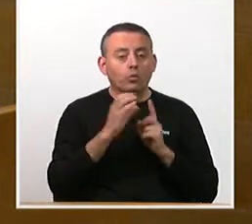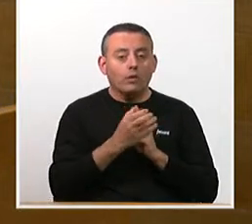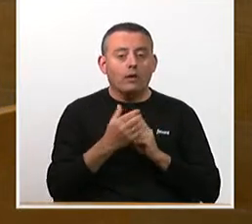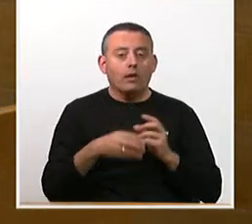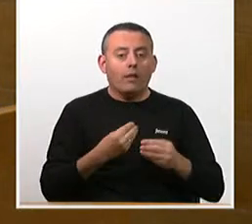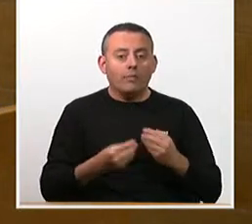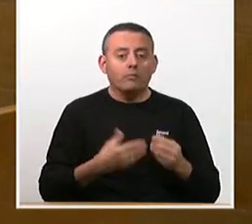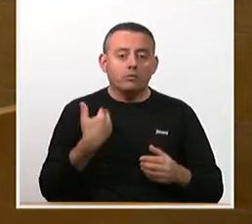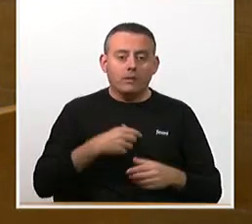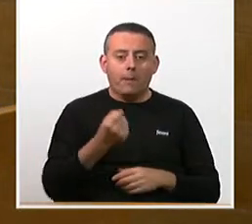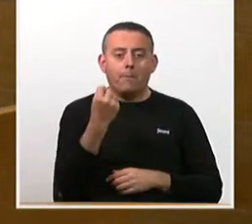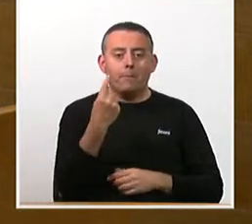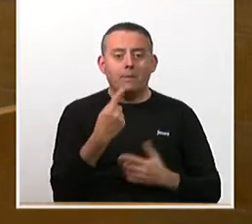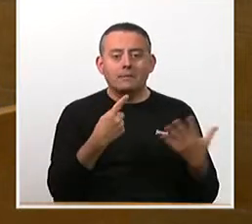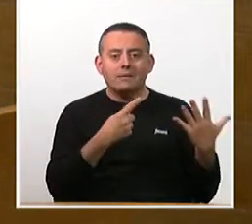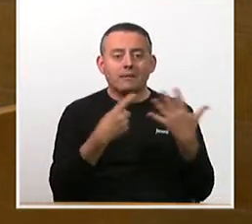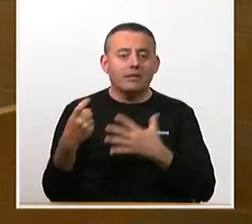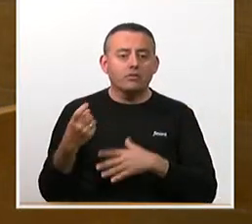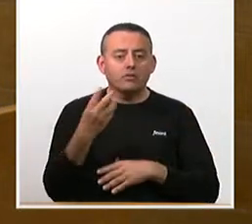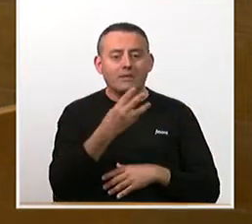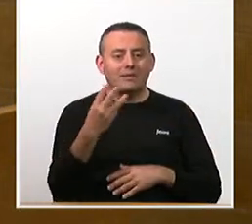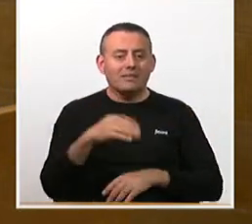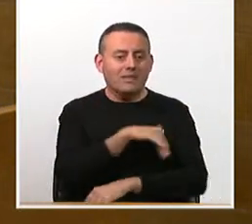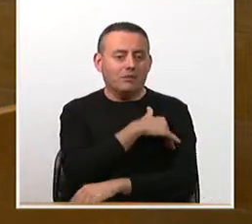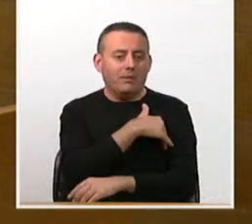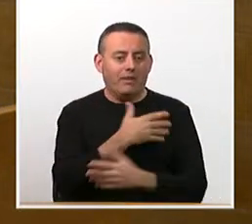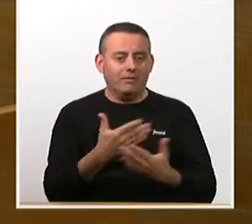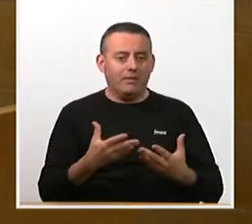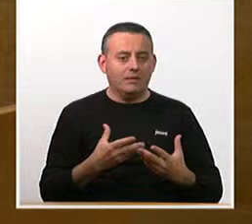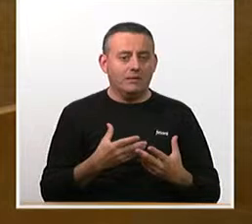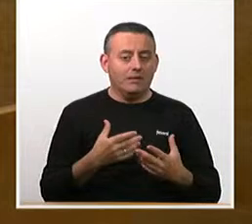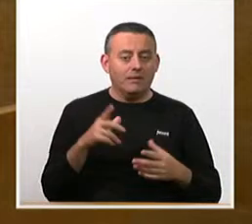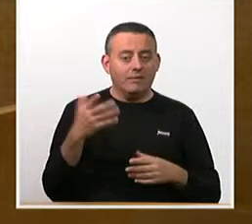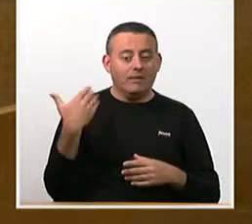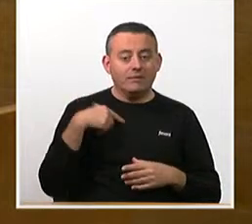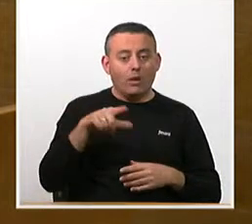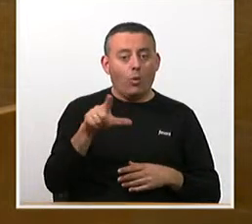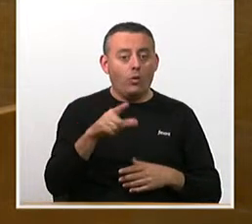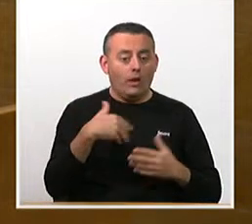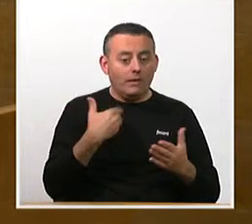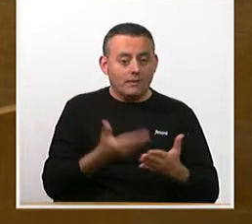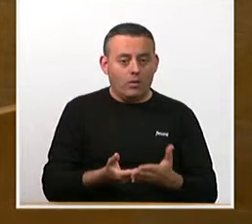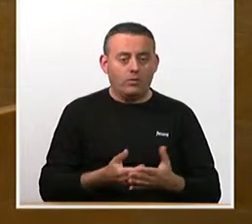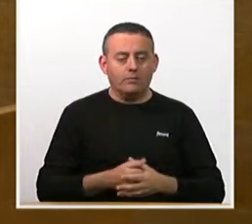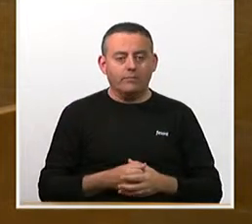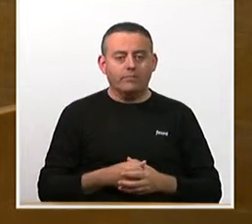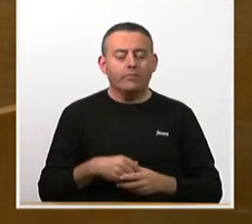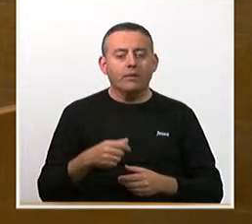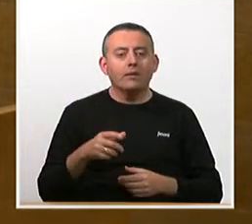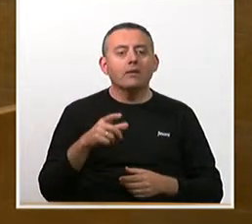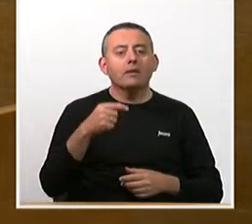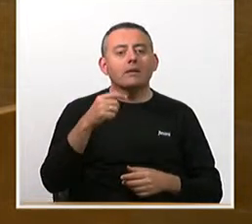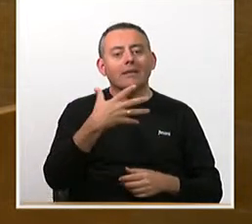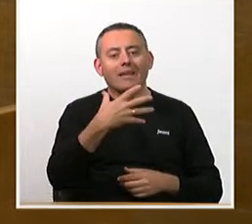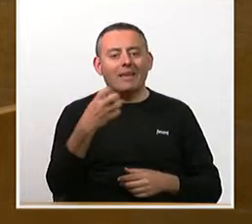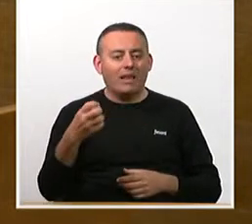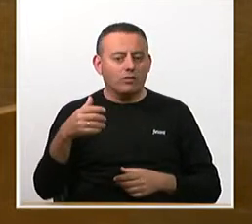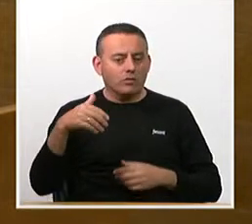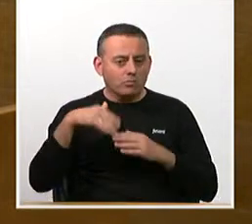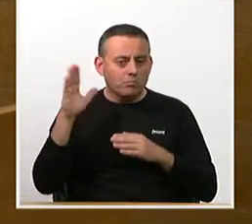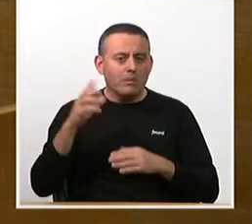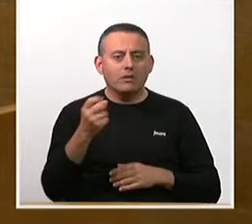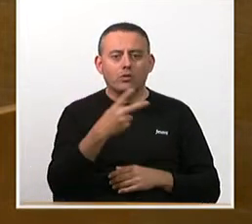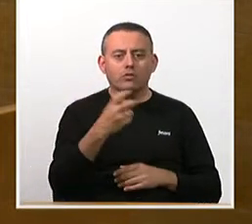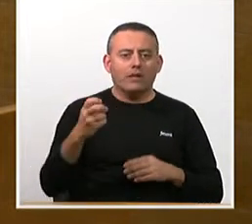gestionado 633 expedientes desde el mes de julio 513 desde la dirección general 204 de la territorial de castillón